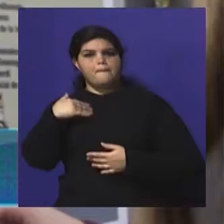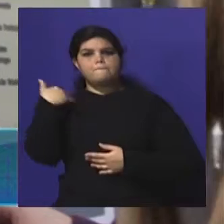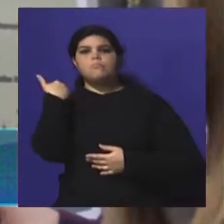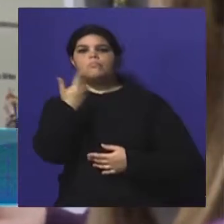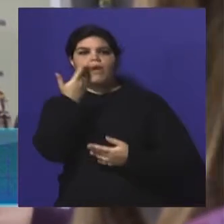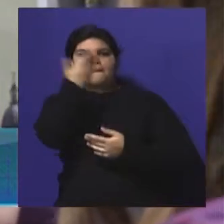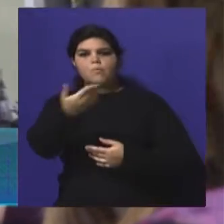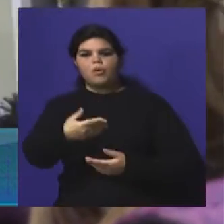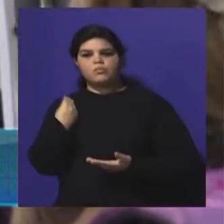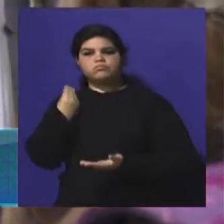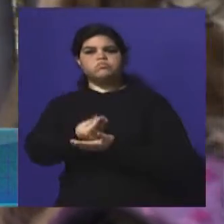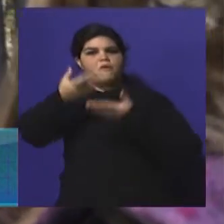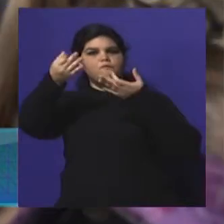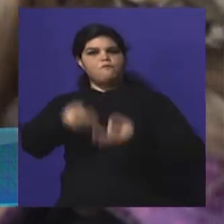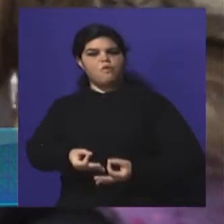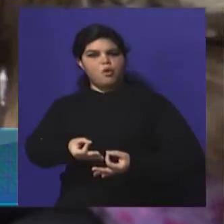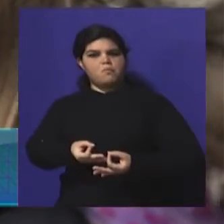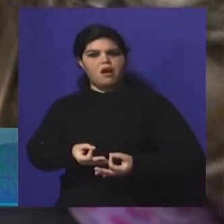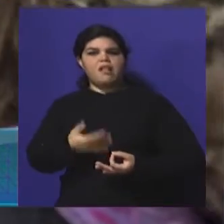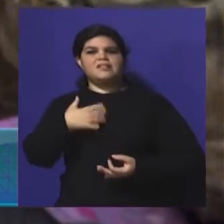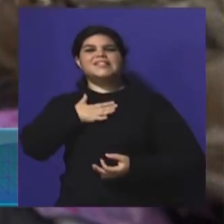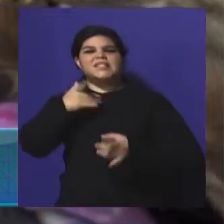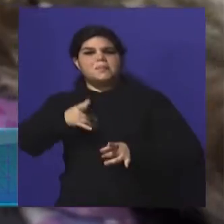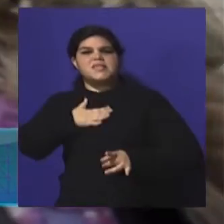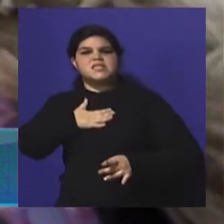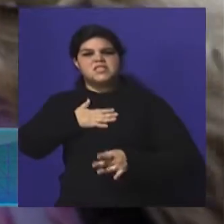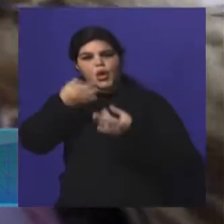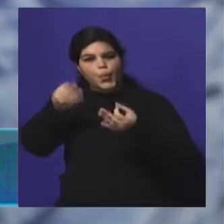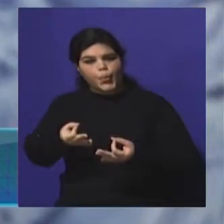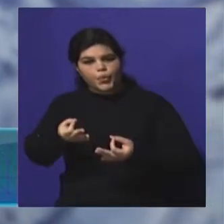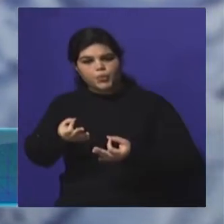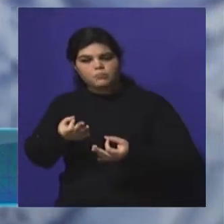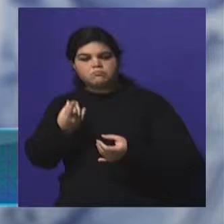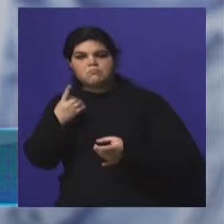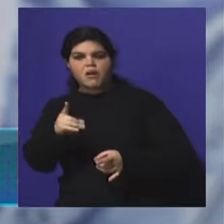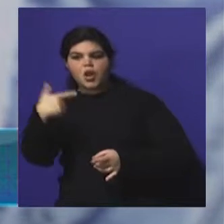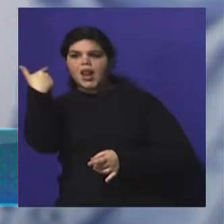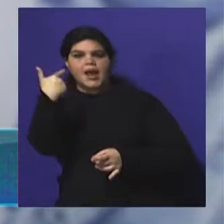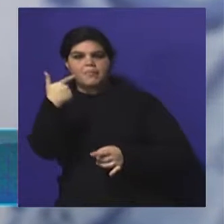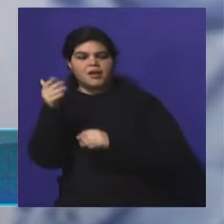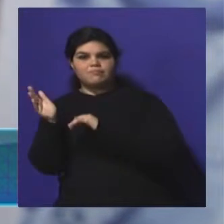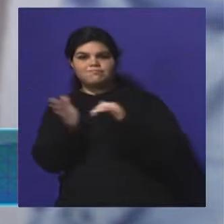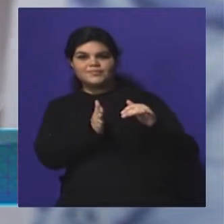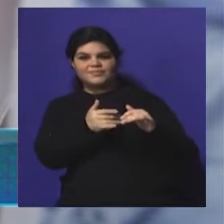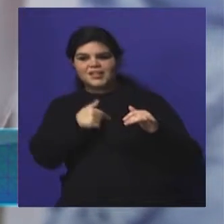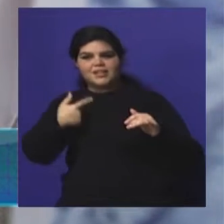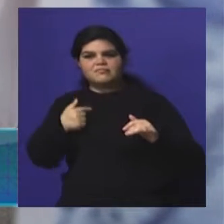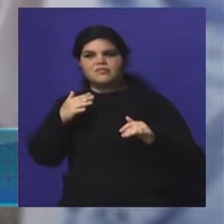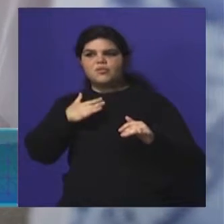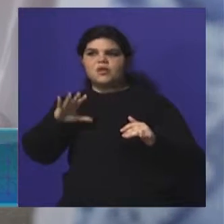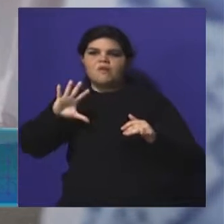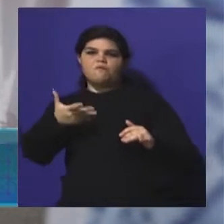formales, protocolares, seguros. Sin embargo, cuando ya no las cámaras no nos tomaban y estaban al tanto, bueno,